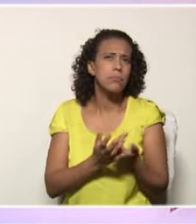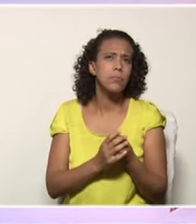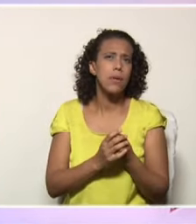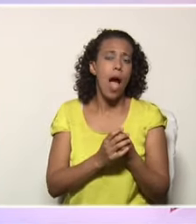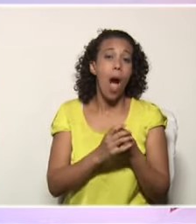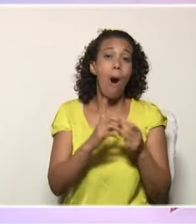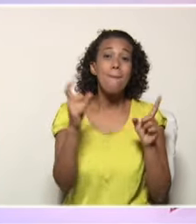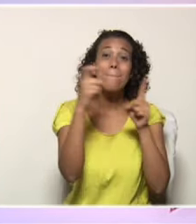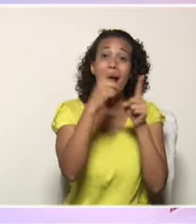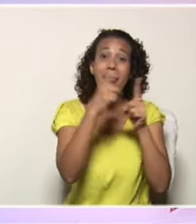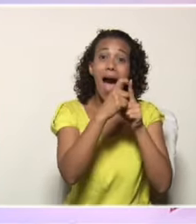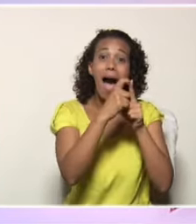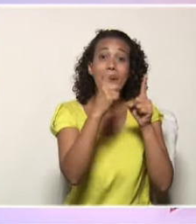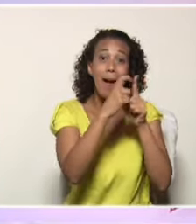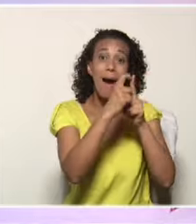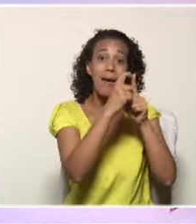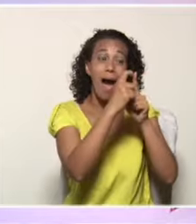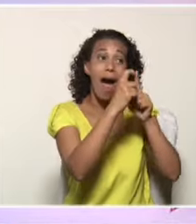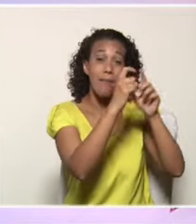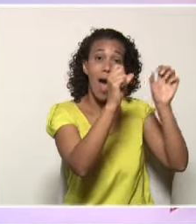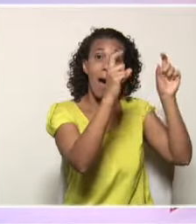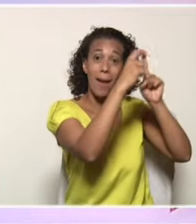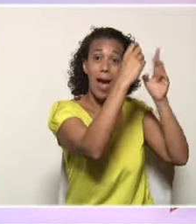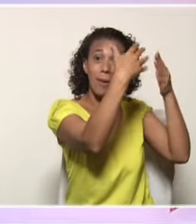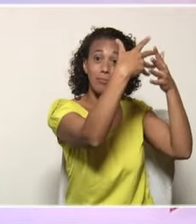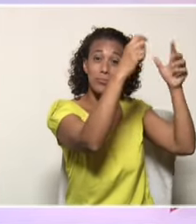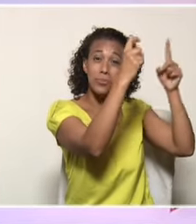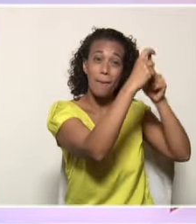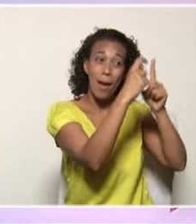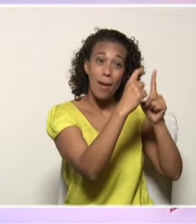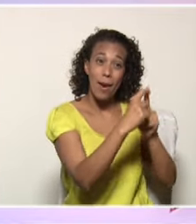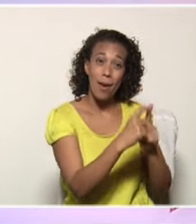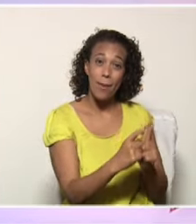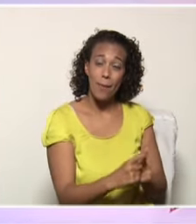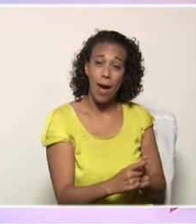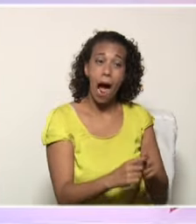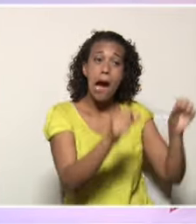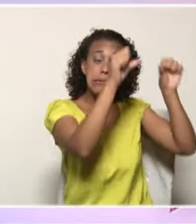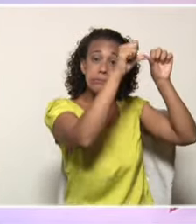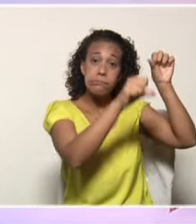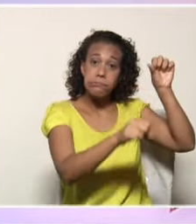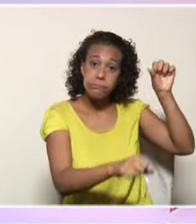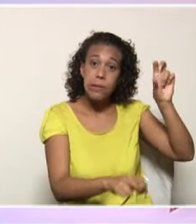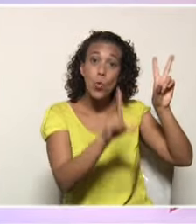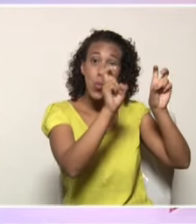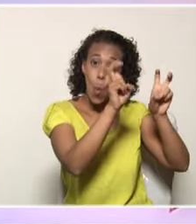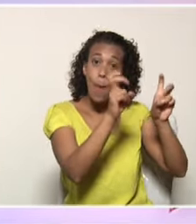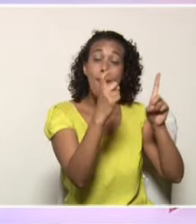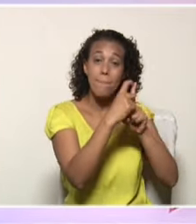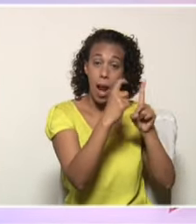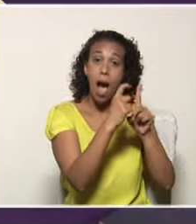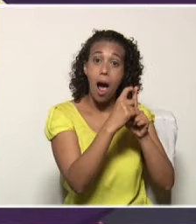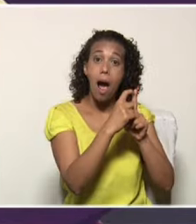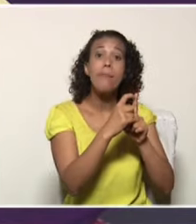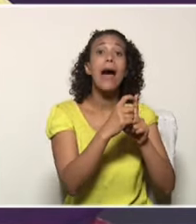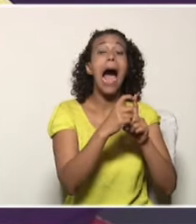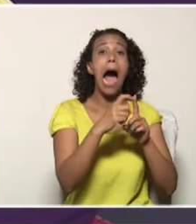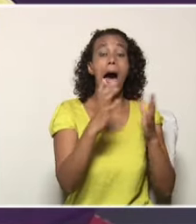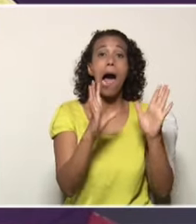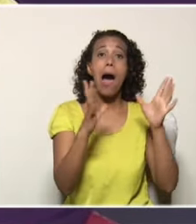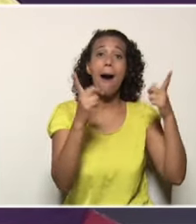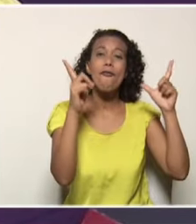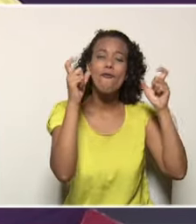un glosario o un diccionario con el nuevo vocabulario, de modo tal en que utilizando algunos elementos